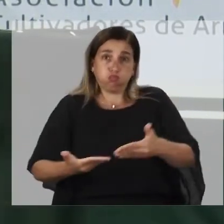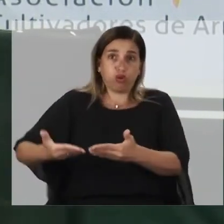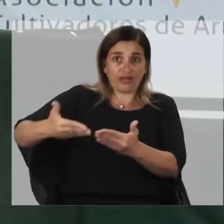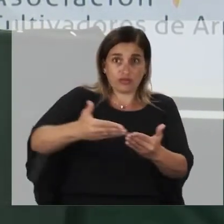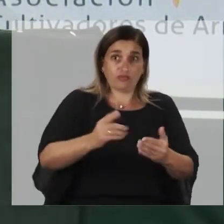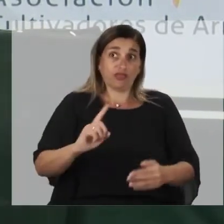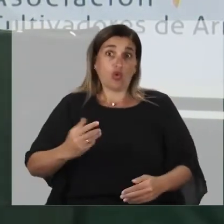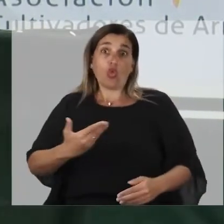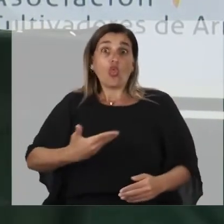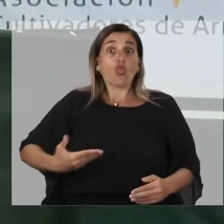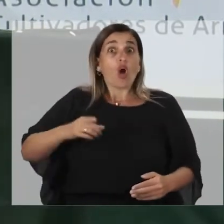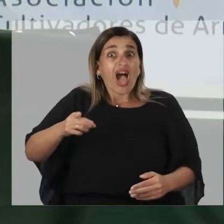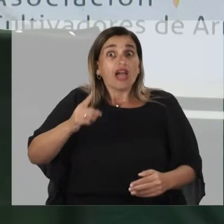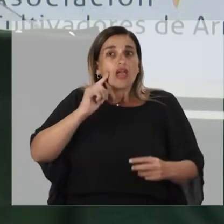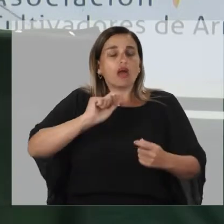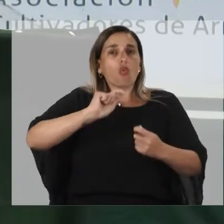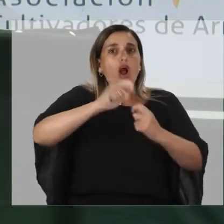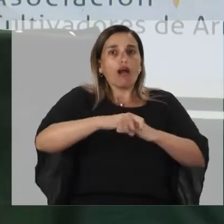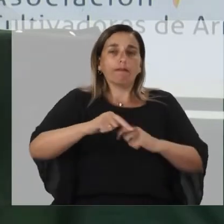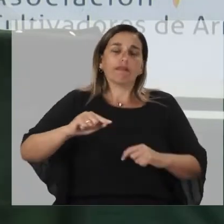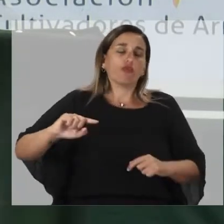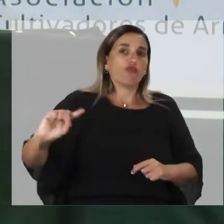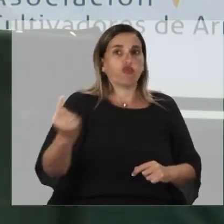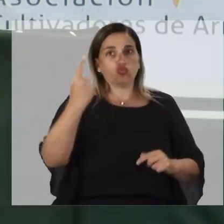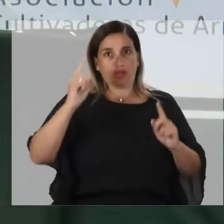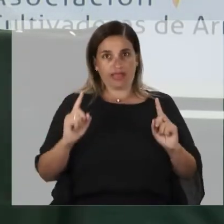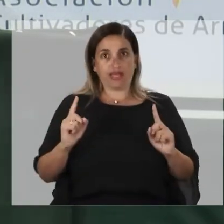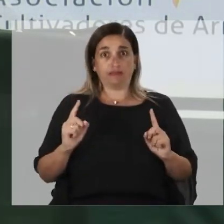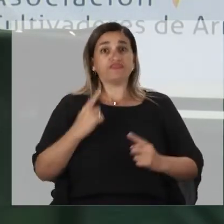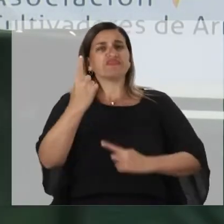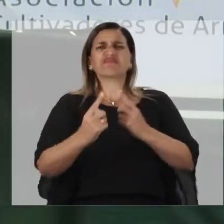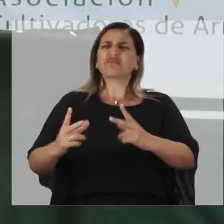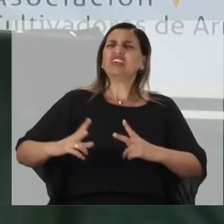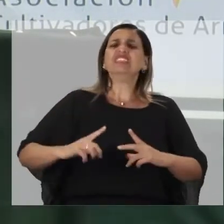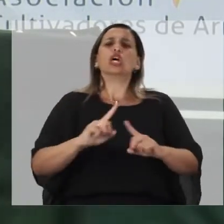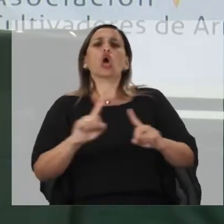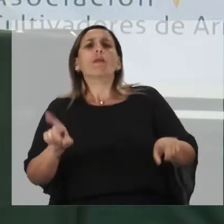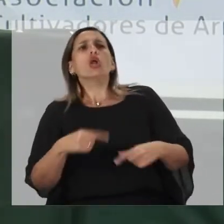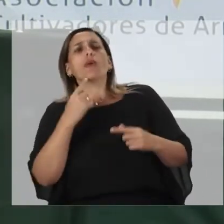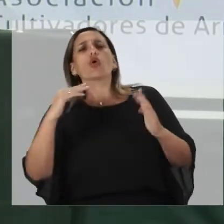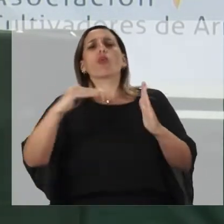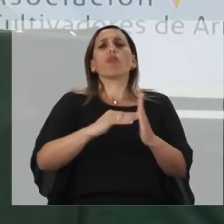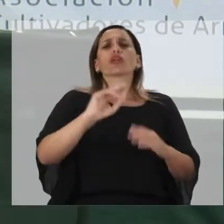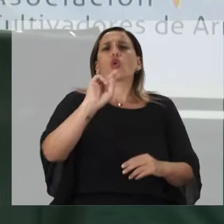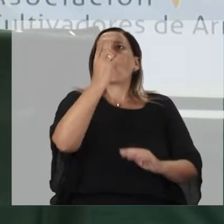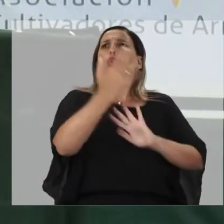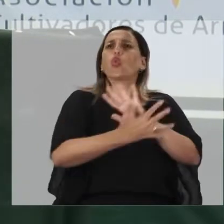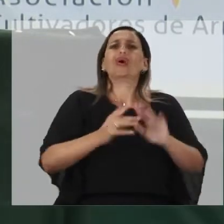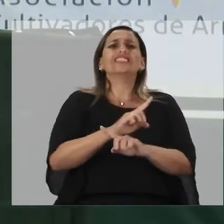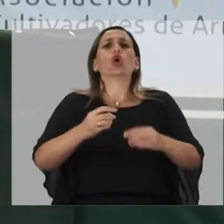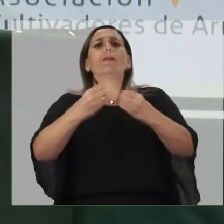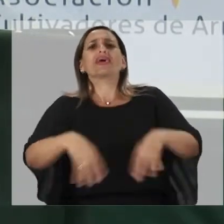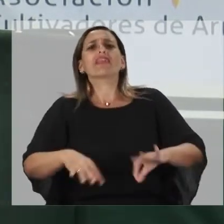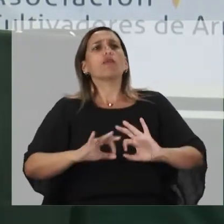del terreno donde se iba a instalar el puerto. Ahí hay un cambio sustancial. Algunos nos decían, no, pero tiene que salir por un